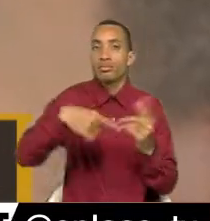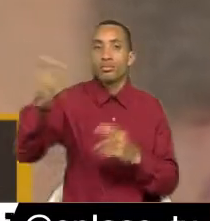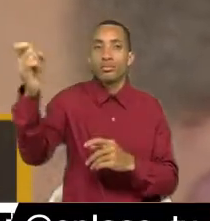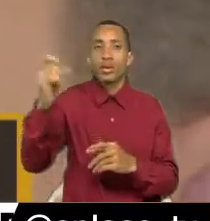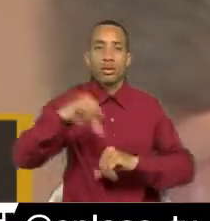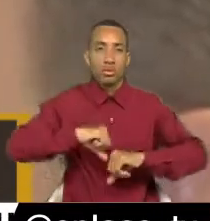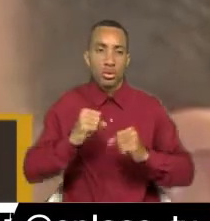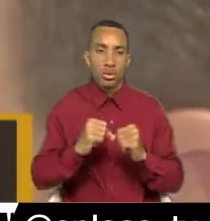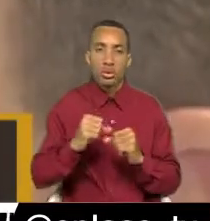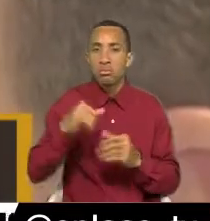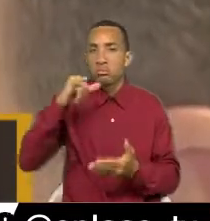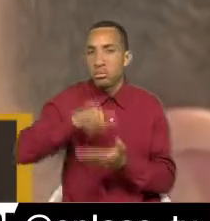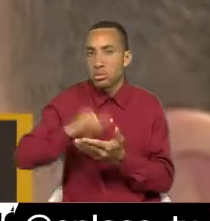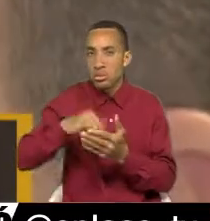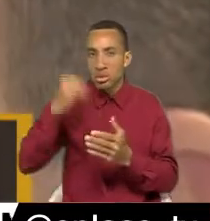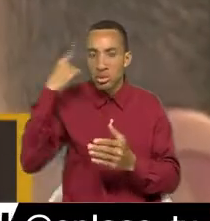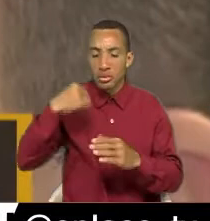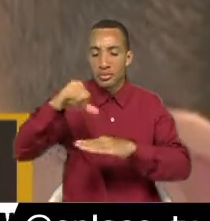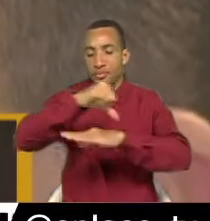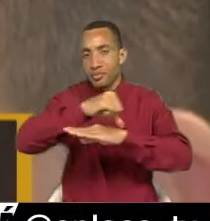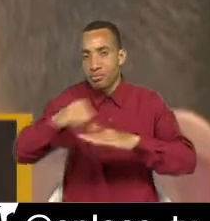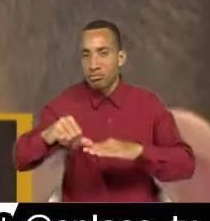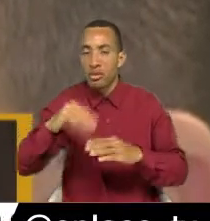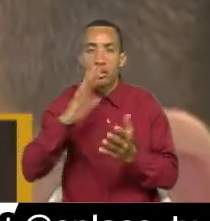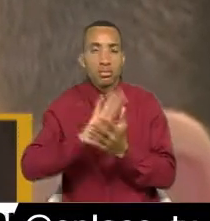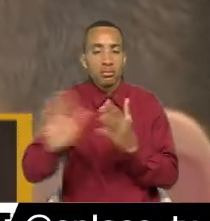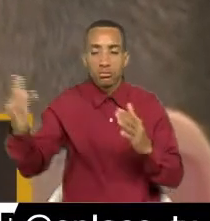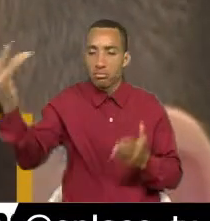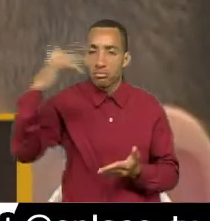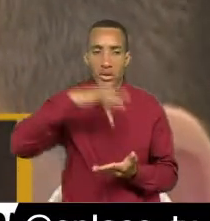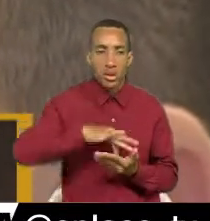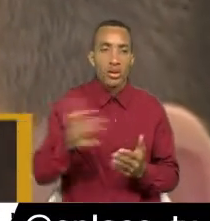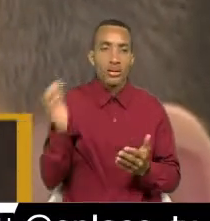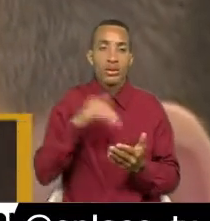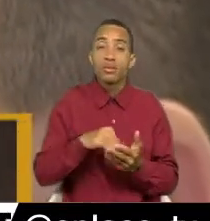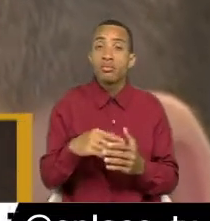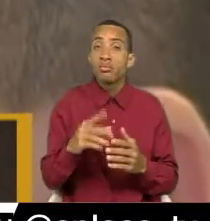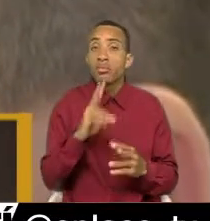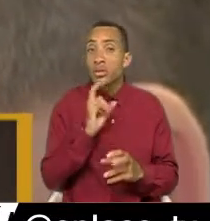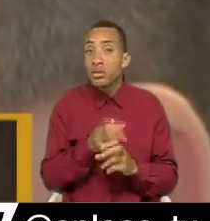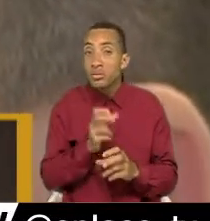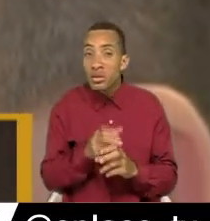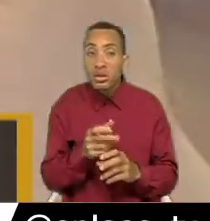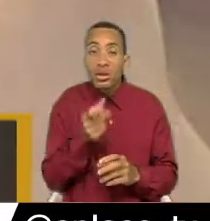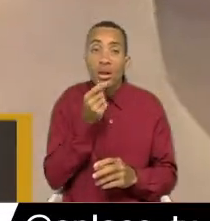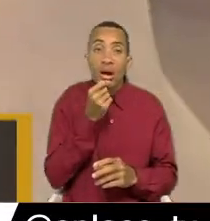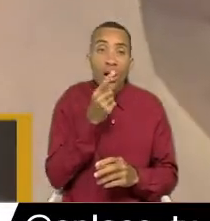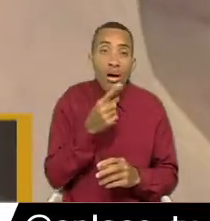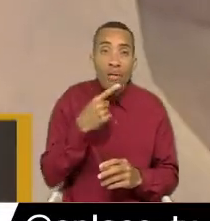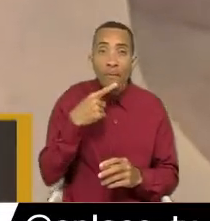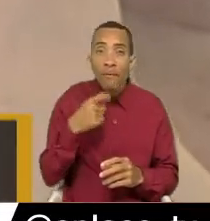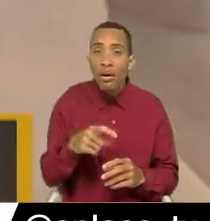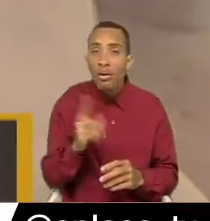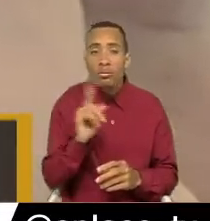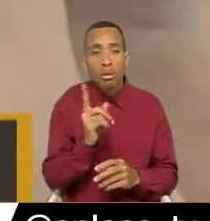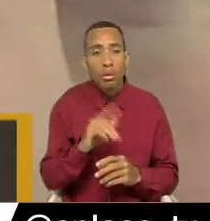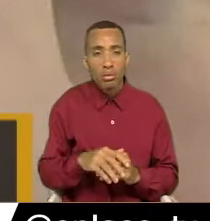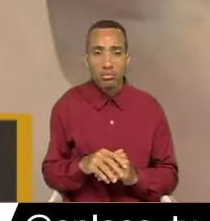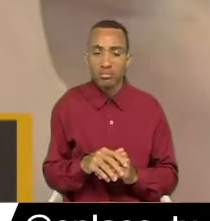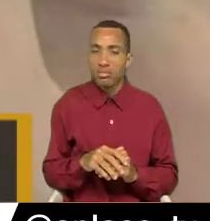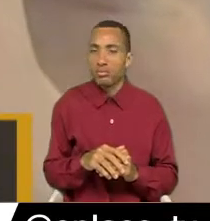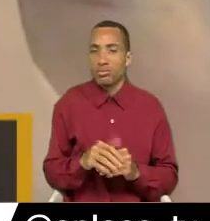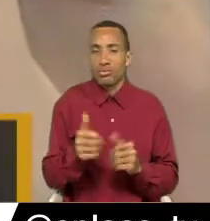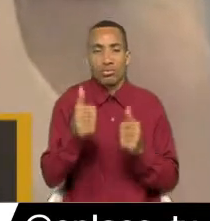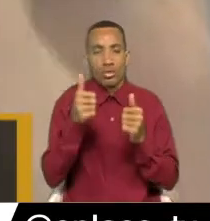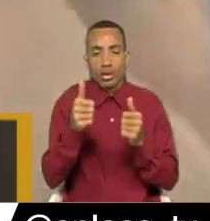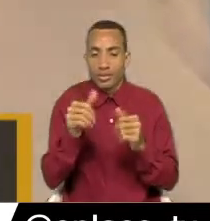se operan, se regresan, es una cirugía ambulatoria, no tiene ninguna complicación, es una cirugía muy segura porque se hace a través de un